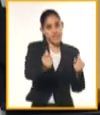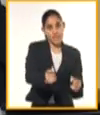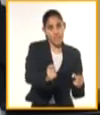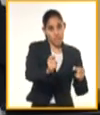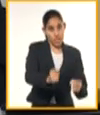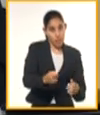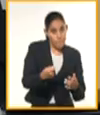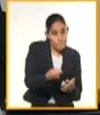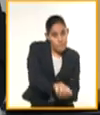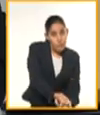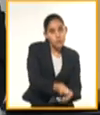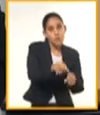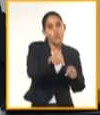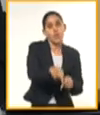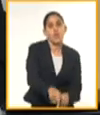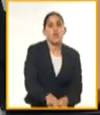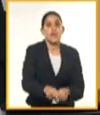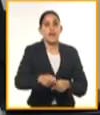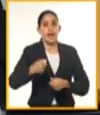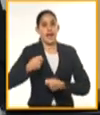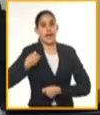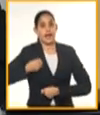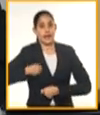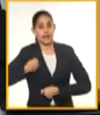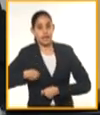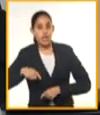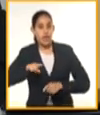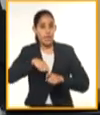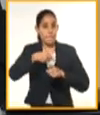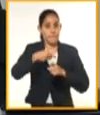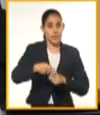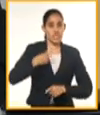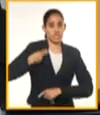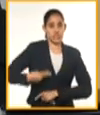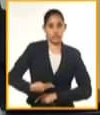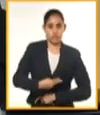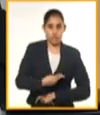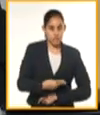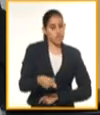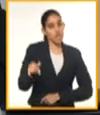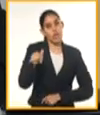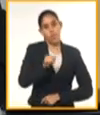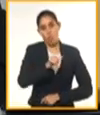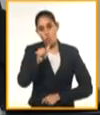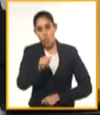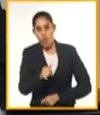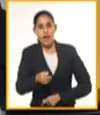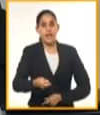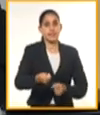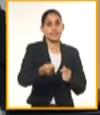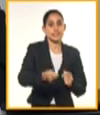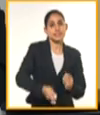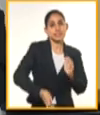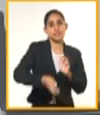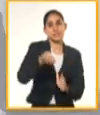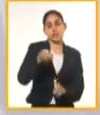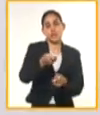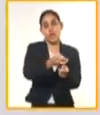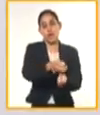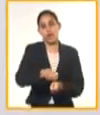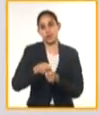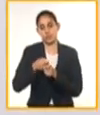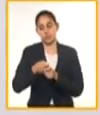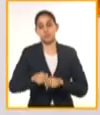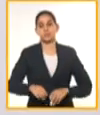Canadá, anunció el aumento de aranceles para China y también habló de aranceles para el área agrícola.